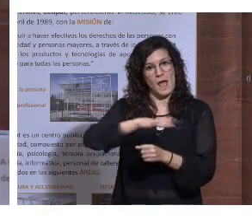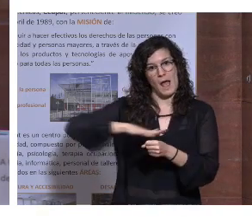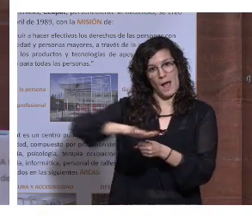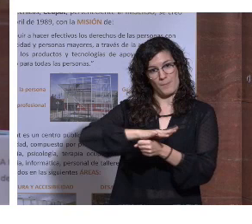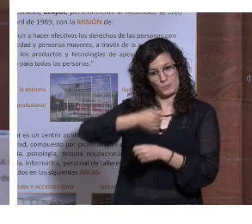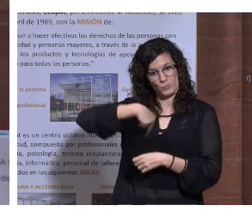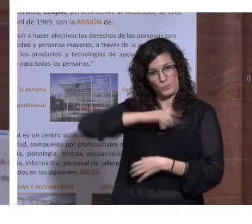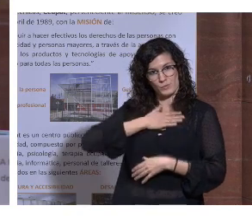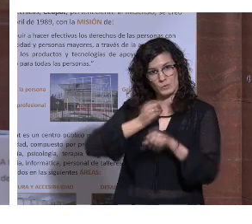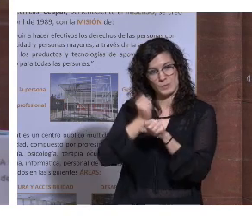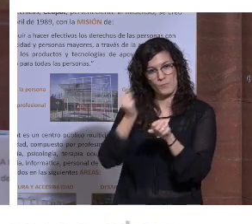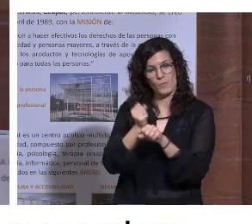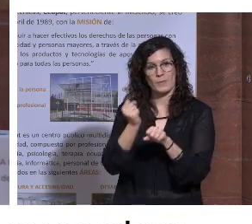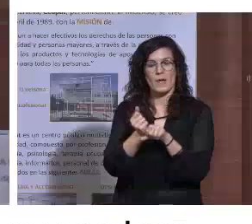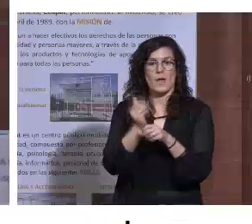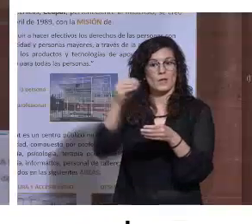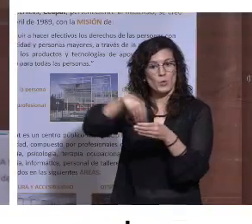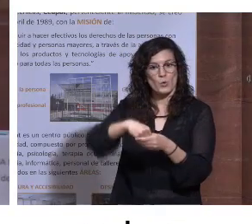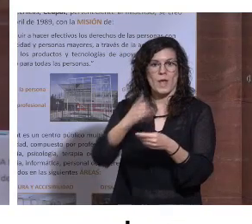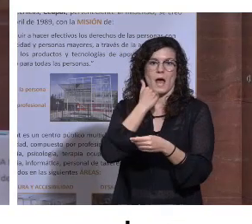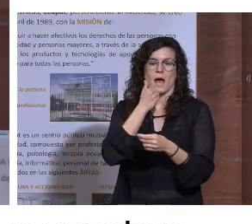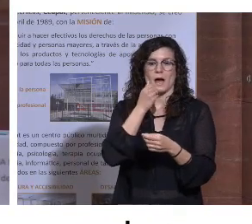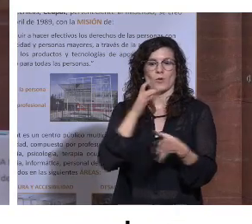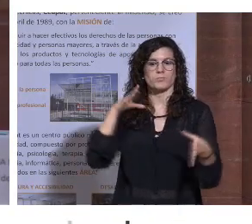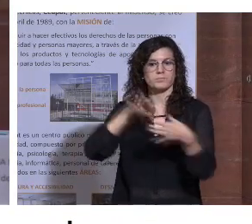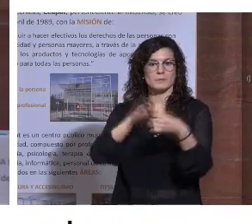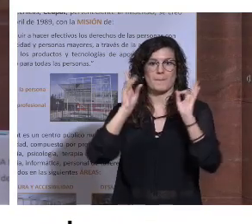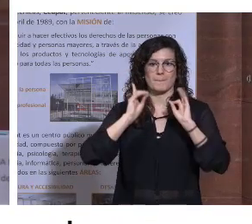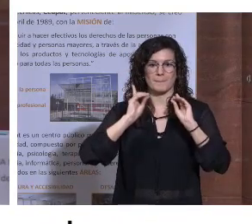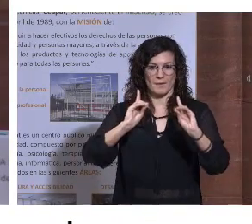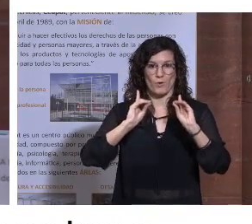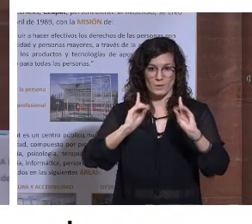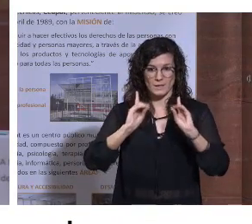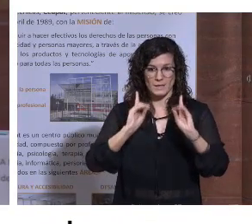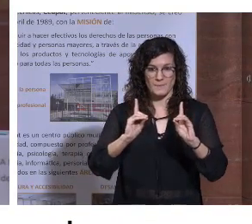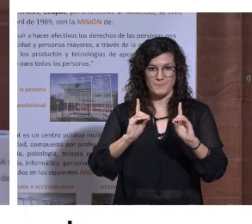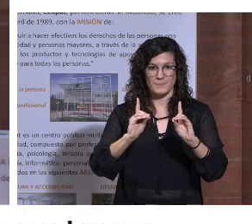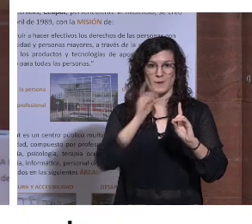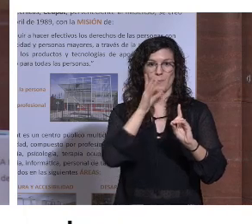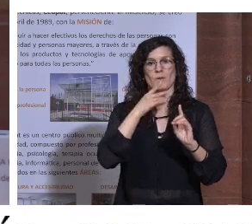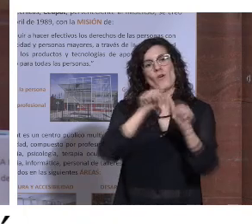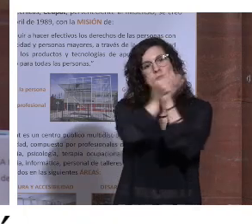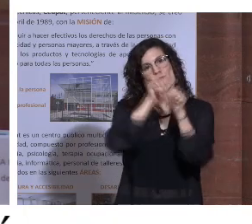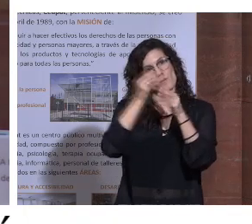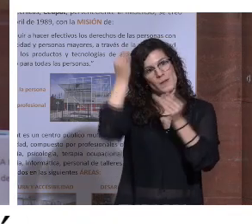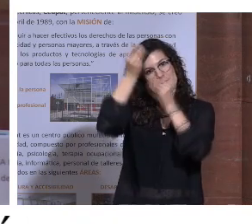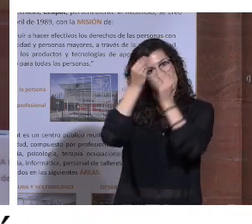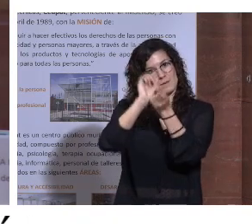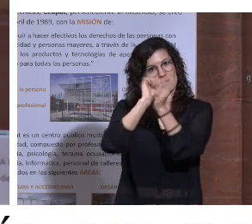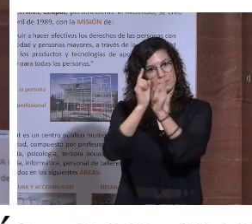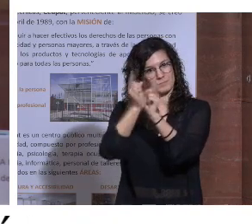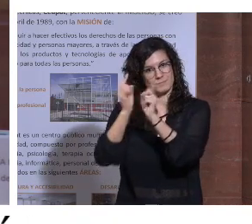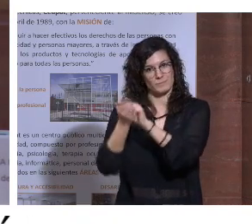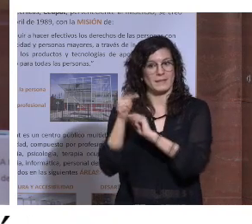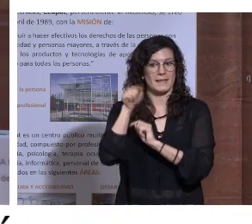trabajamos nosotros, algo relacionado con la pedagogía, o sea, con qué hay que hacer, hay que cambiar maneras de pensar, ¿no? Y eso es